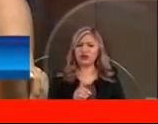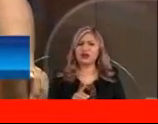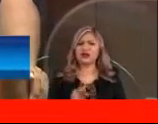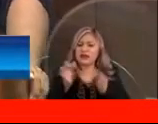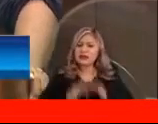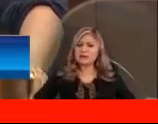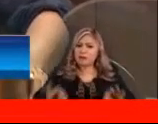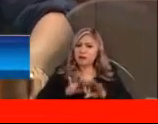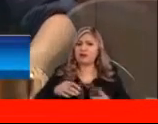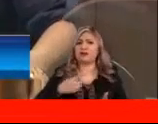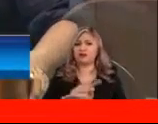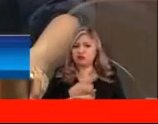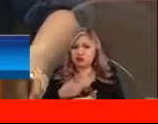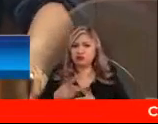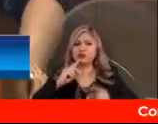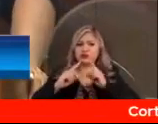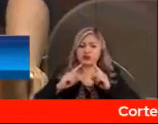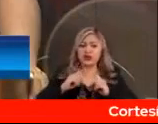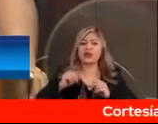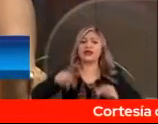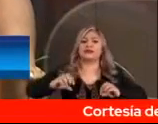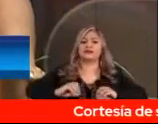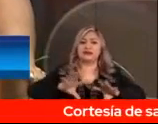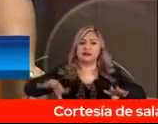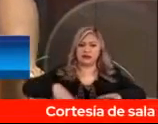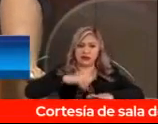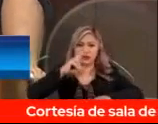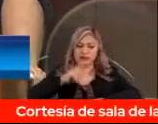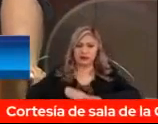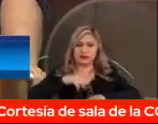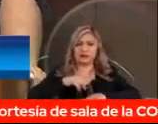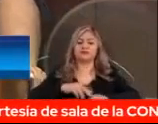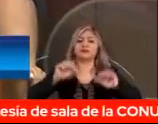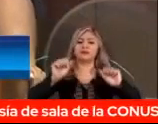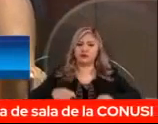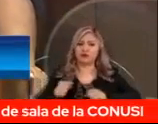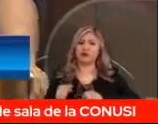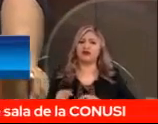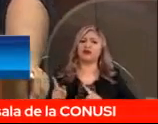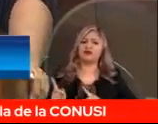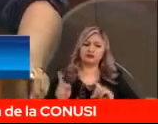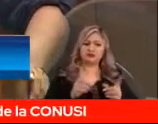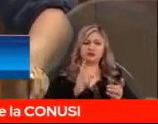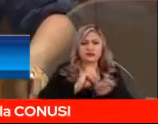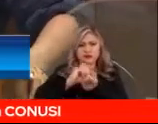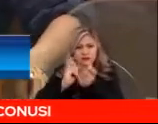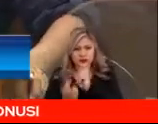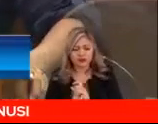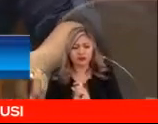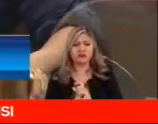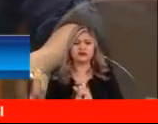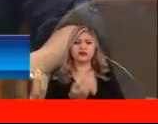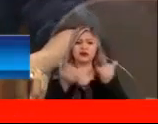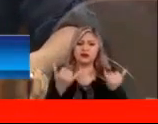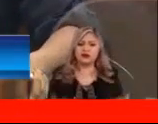y discutirlo. Por eso una asamblea constituyente originaria es la que puede llevarnos a cambiar el orden actual,